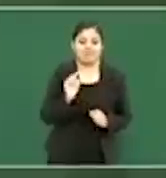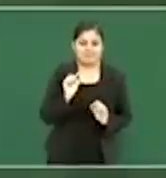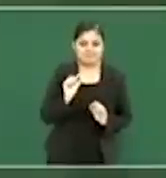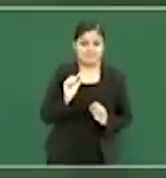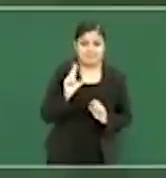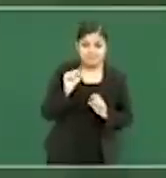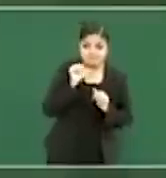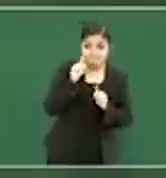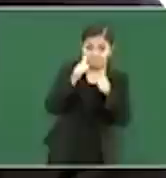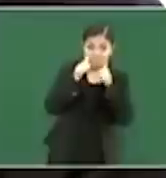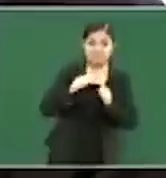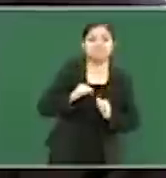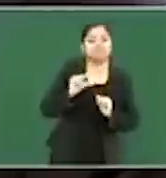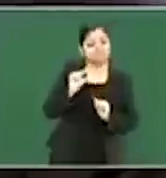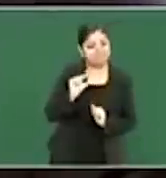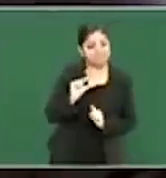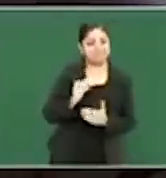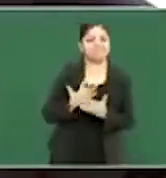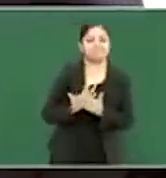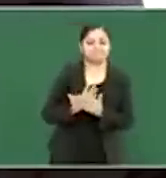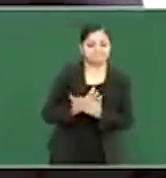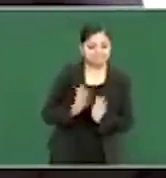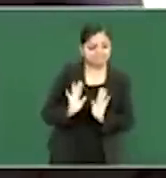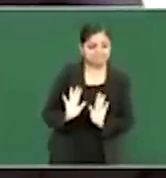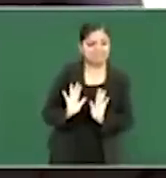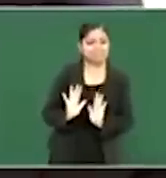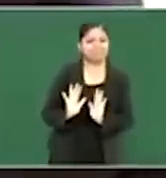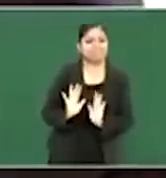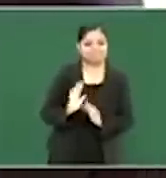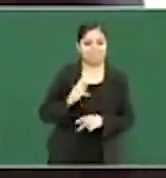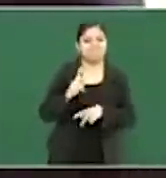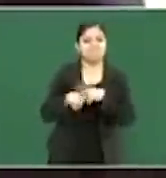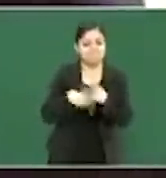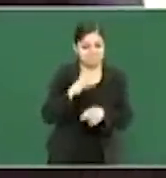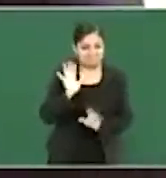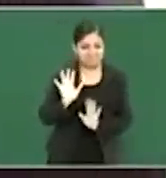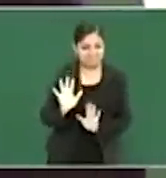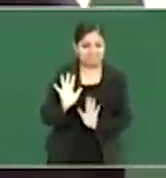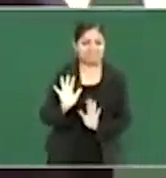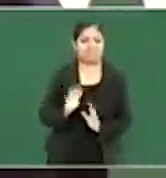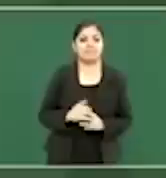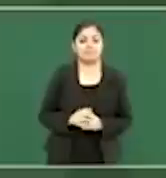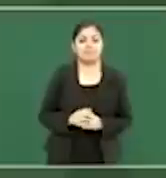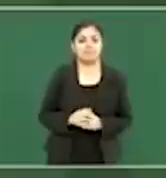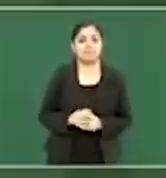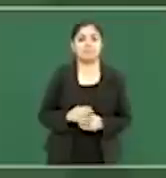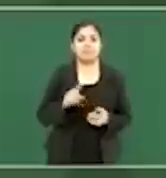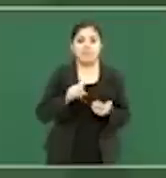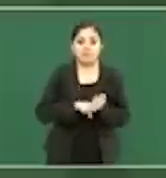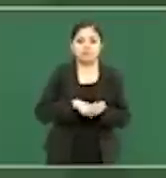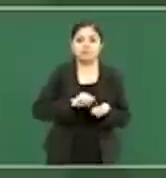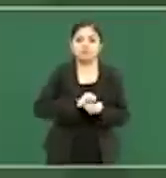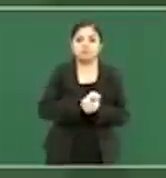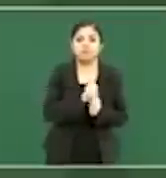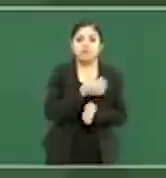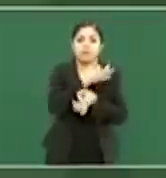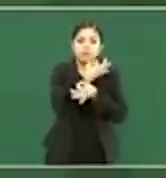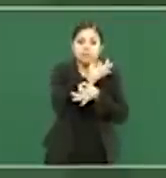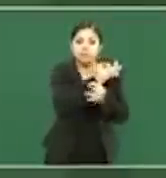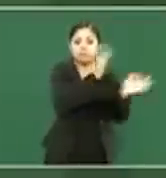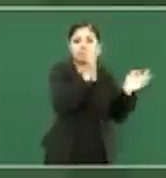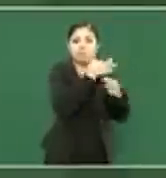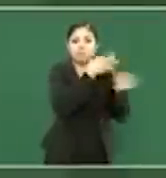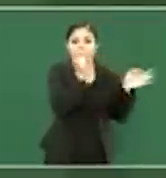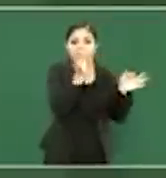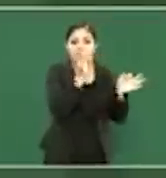espérate, ya vas a ver cómo te va a ir. Y se desataban las campañas, eso